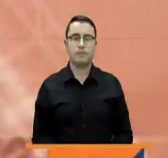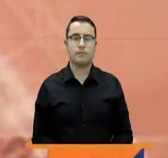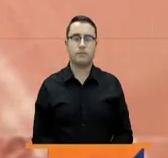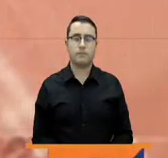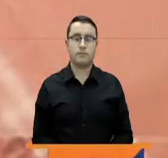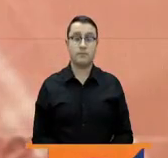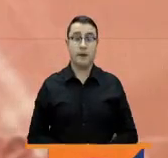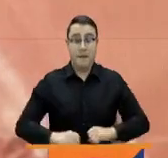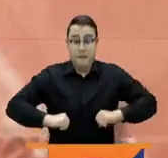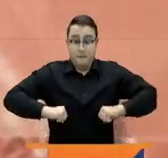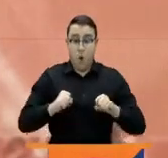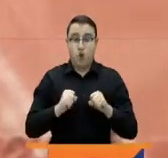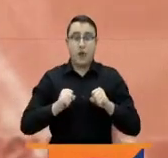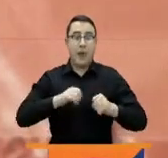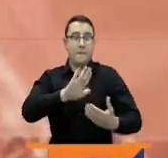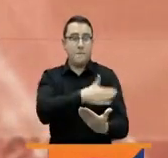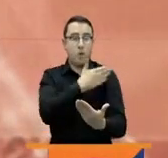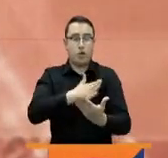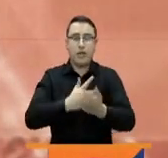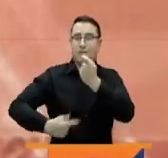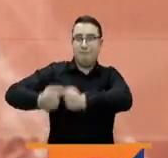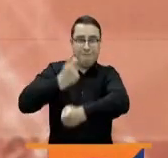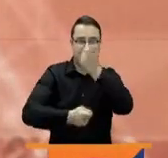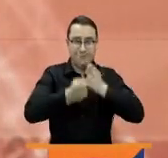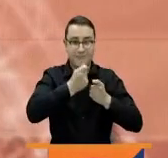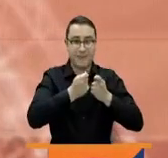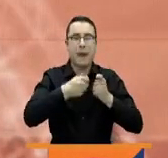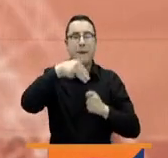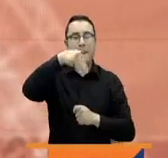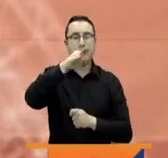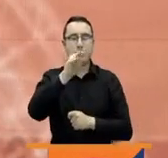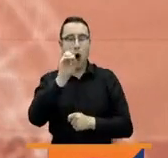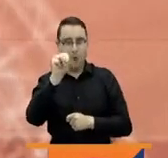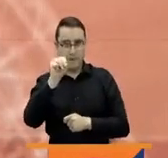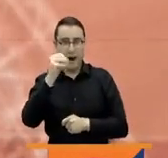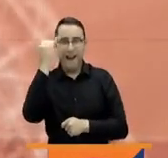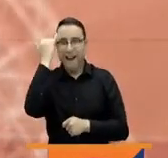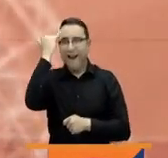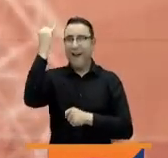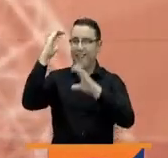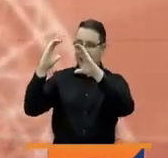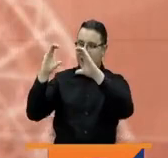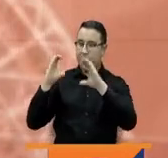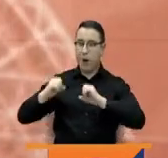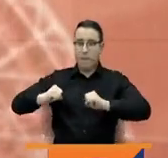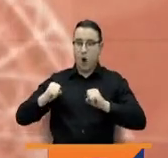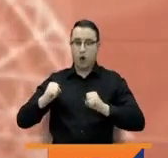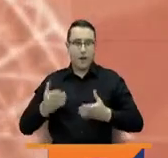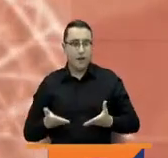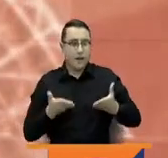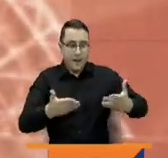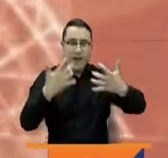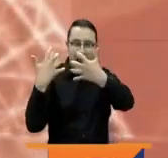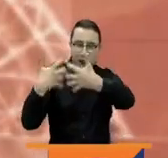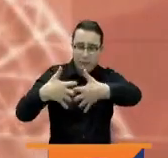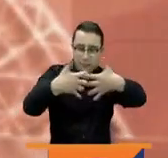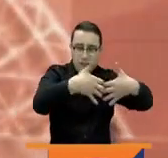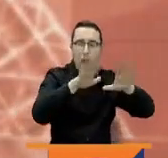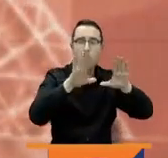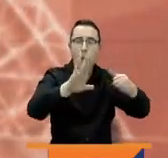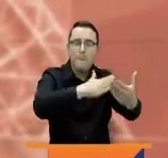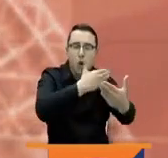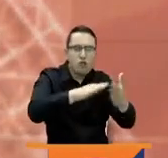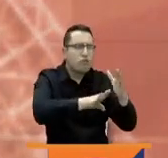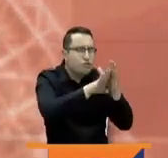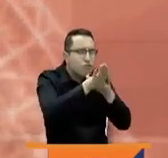El Bogotá Music Market es una iniciativa de la Cámara de Comercio de Bogotá con la que se busca apoyar y ampliar la industria musical en el país. El